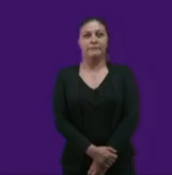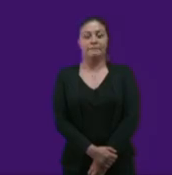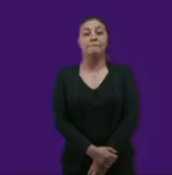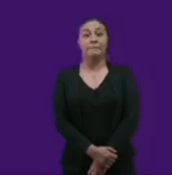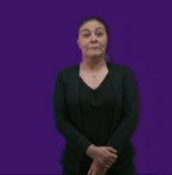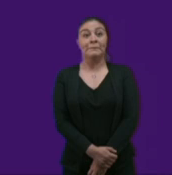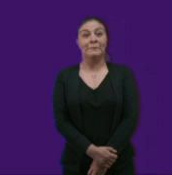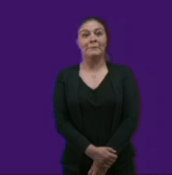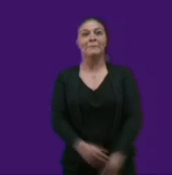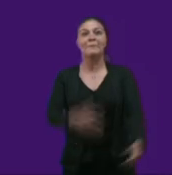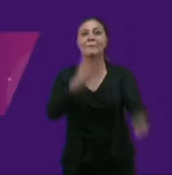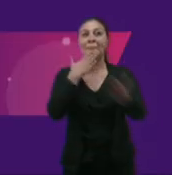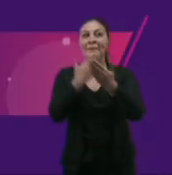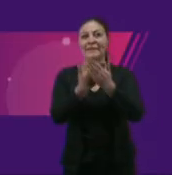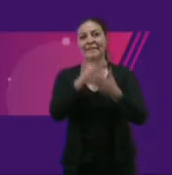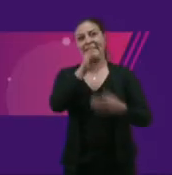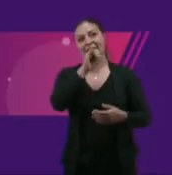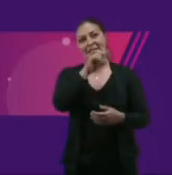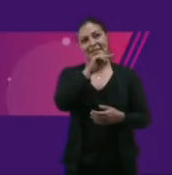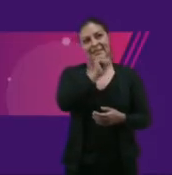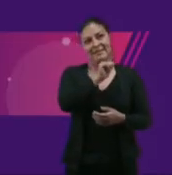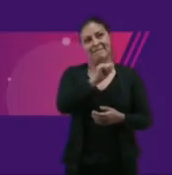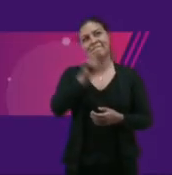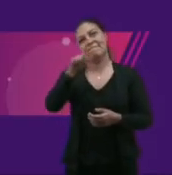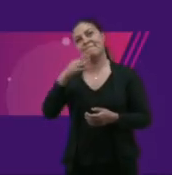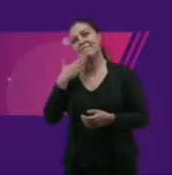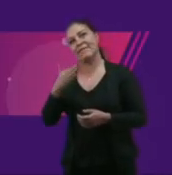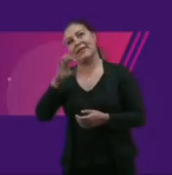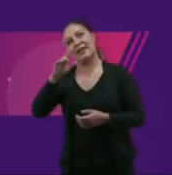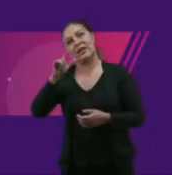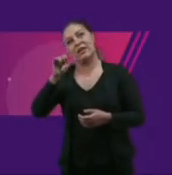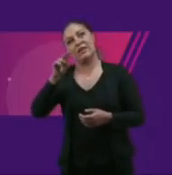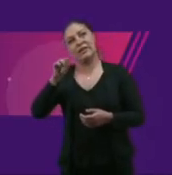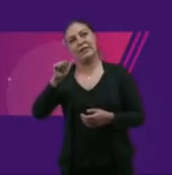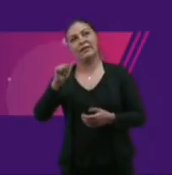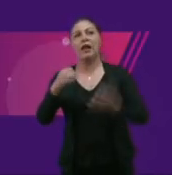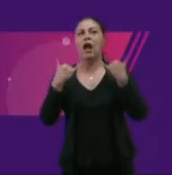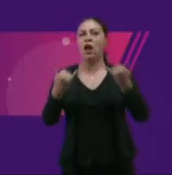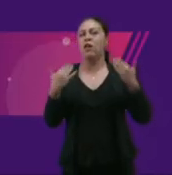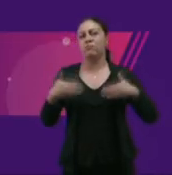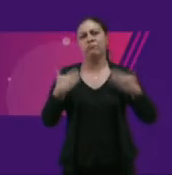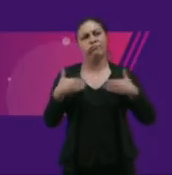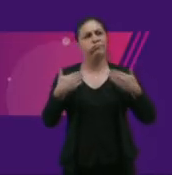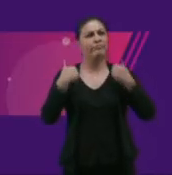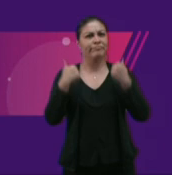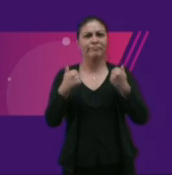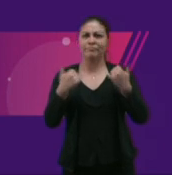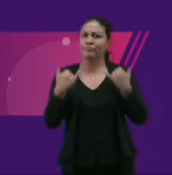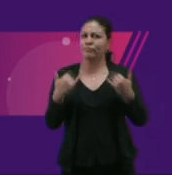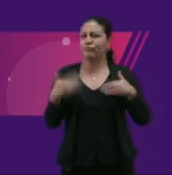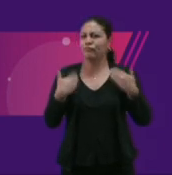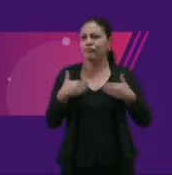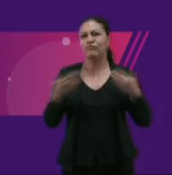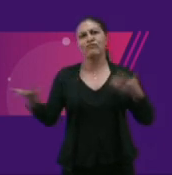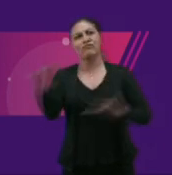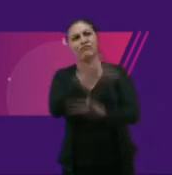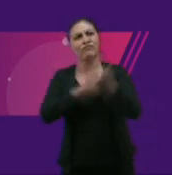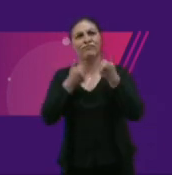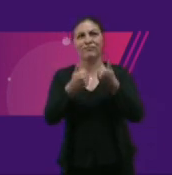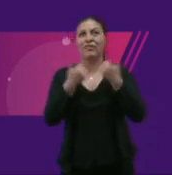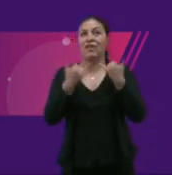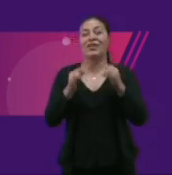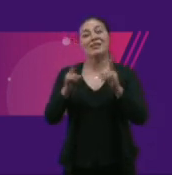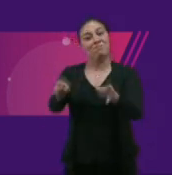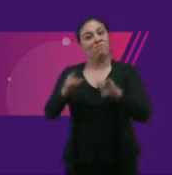Pues muchas gracias, Diana y Carolina. Yo soy arroba José Carlos Tecno y es un placer seguir aquí muy contento en Inspiratic. Gracias